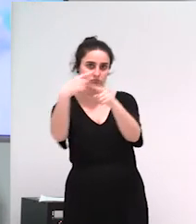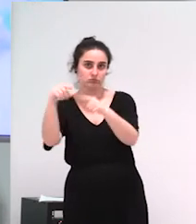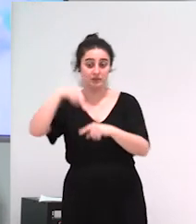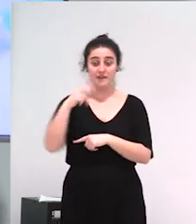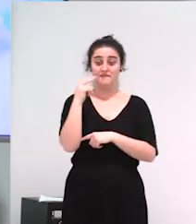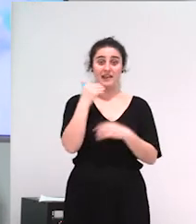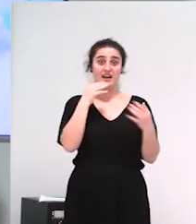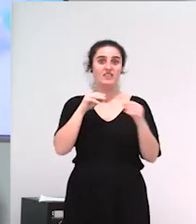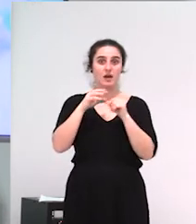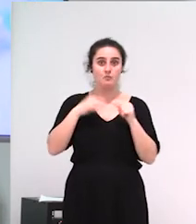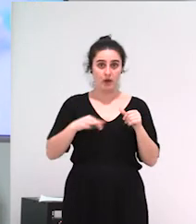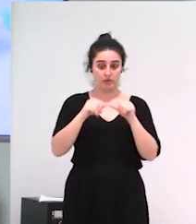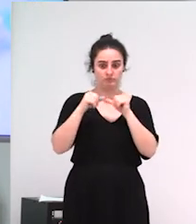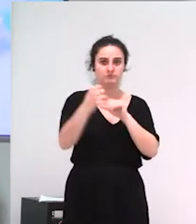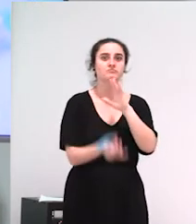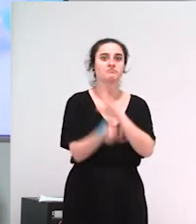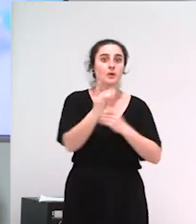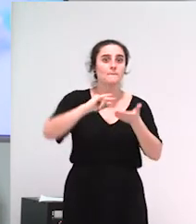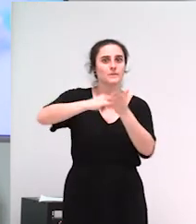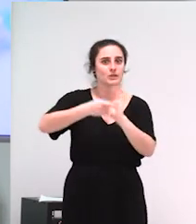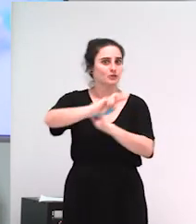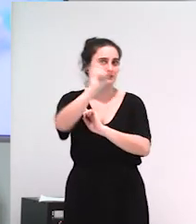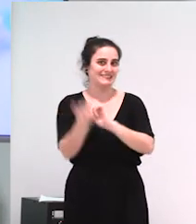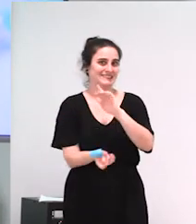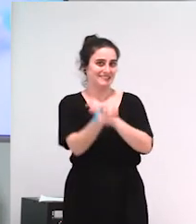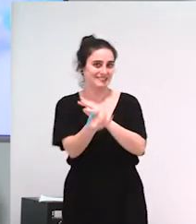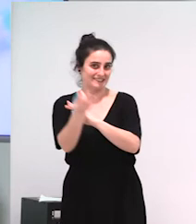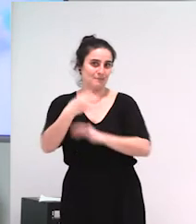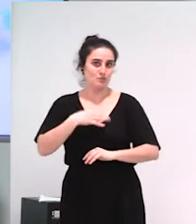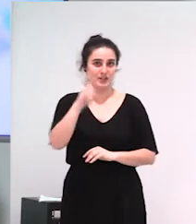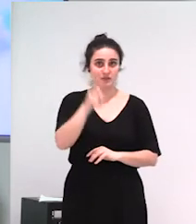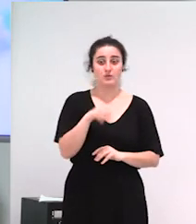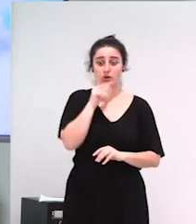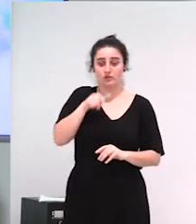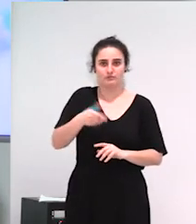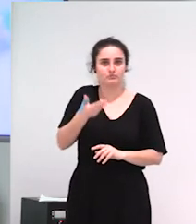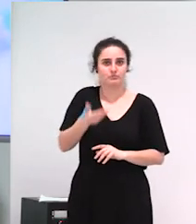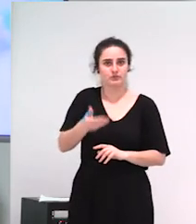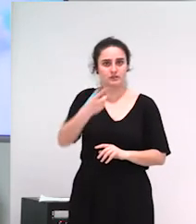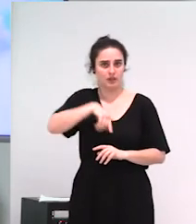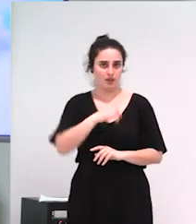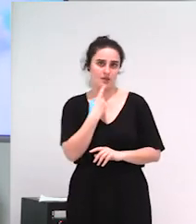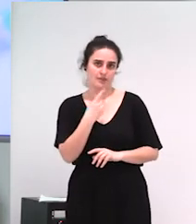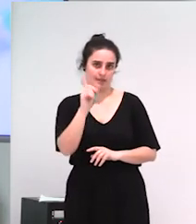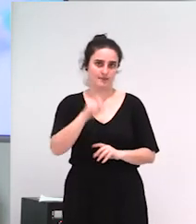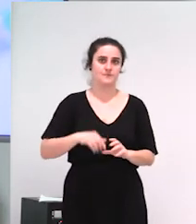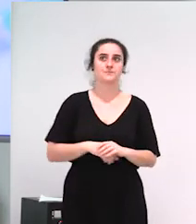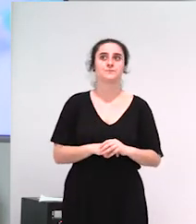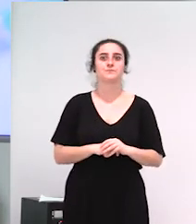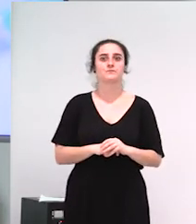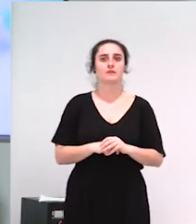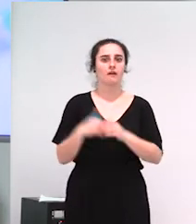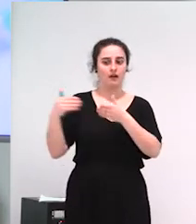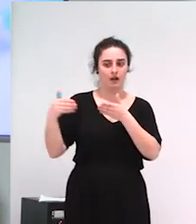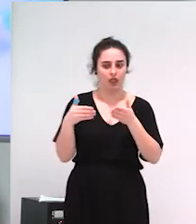broten muchos más proyectos de los que están brotando a día de hoy. Y creo que esto tiene un potencial y es importante decirlo. También que el recorrido es